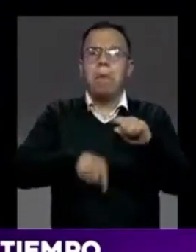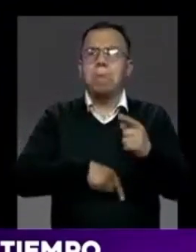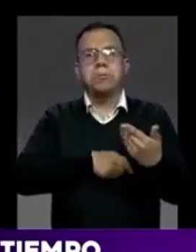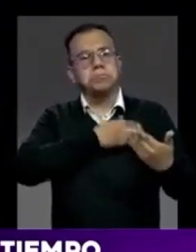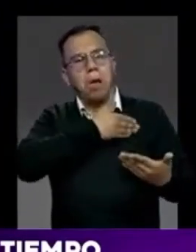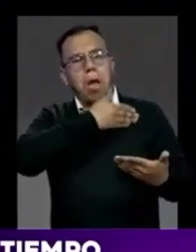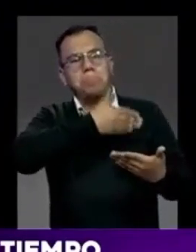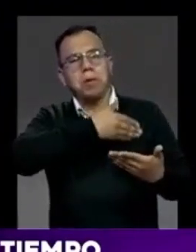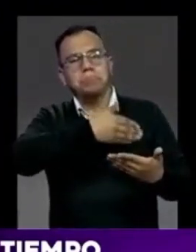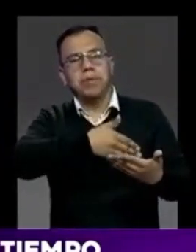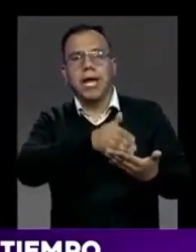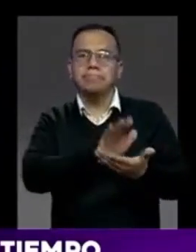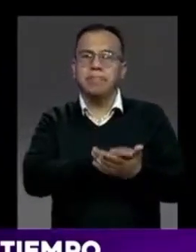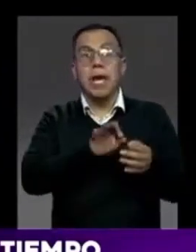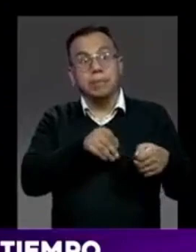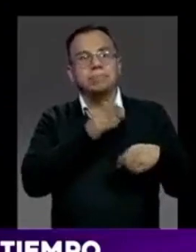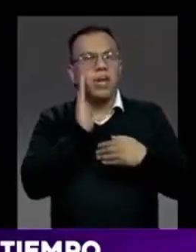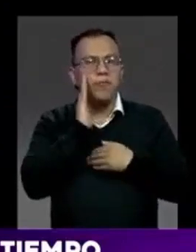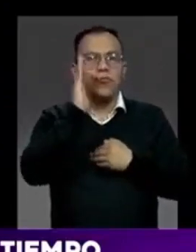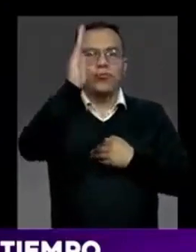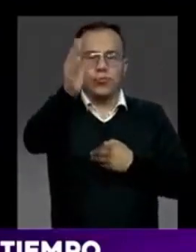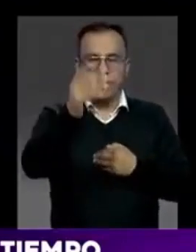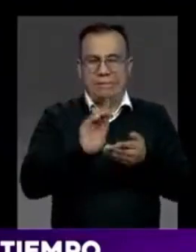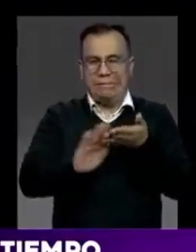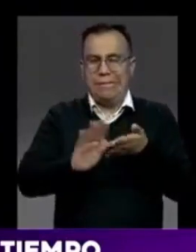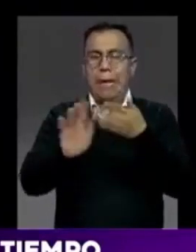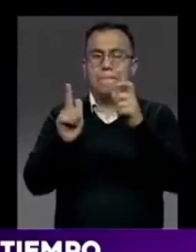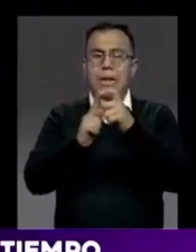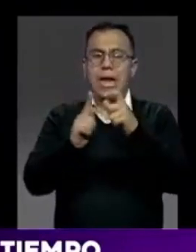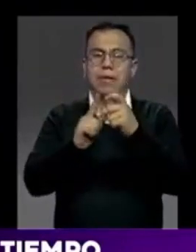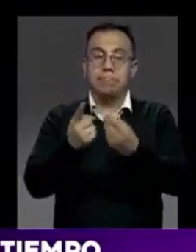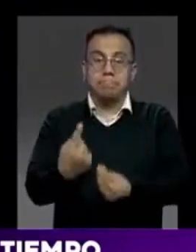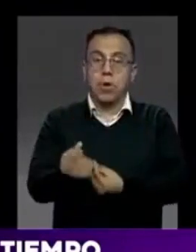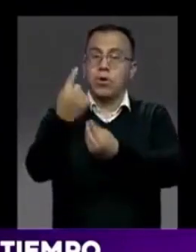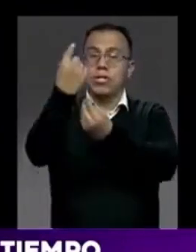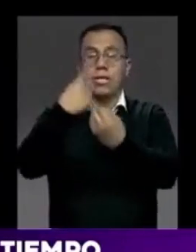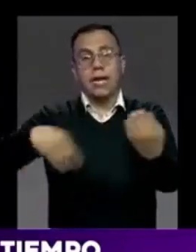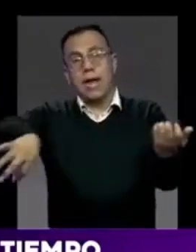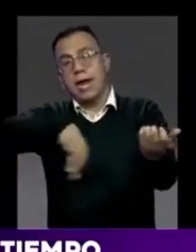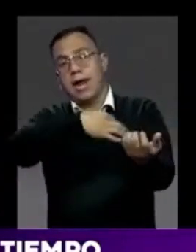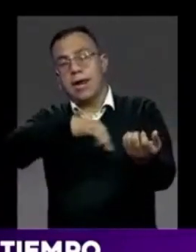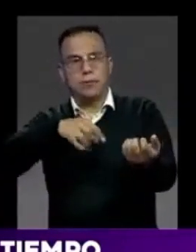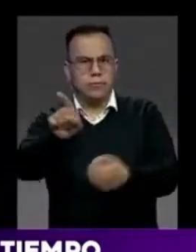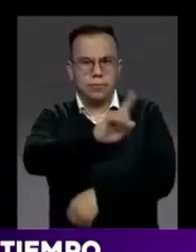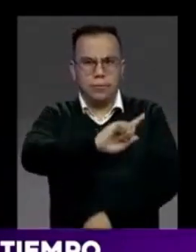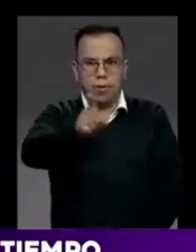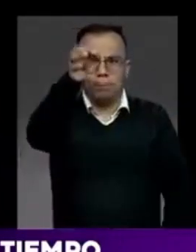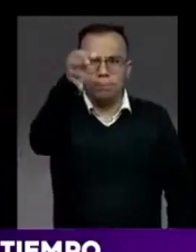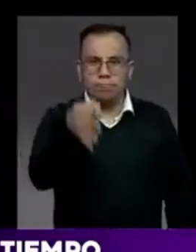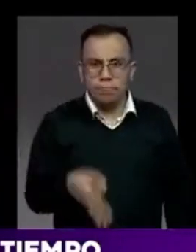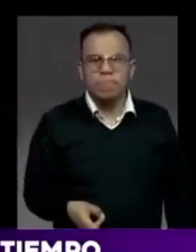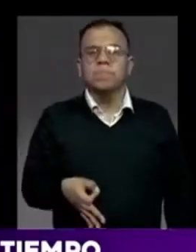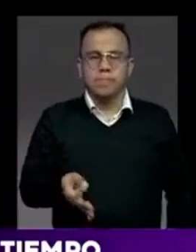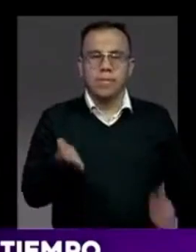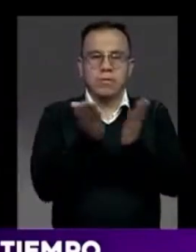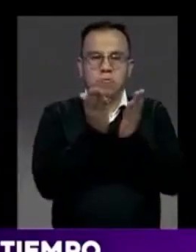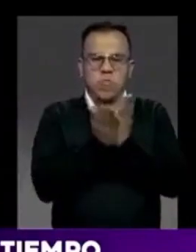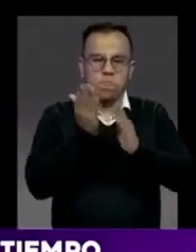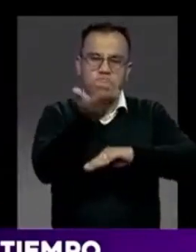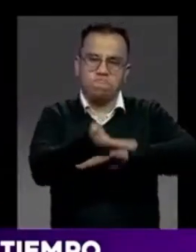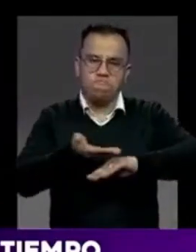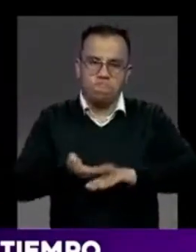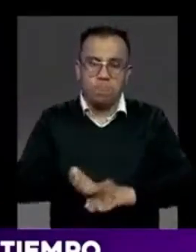coyunturales cortoplacistas y perdón expresión politiqueros tenemos que ser serios y esa es la visión que demanda la inversión y educación en